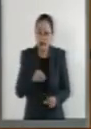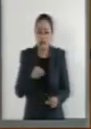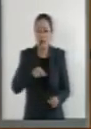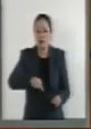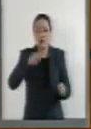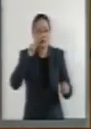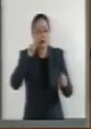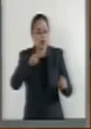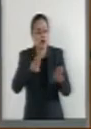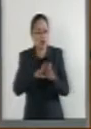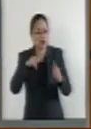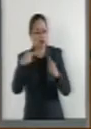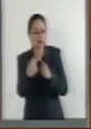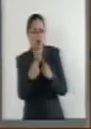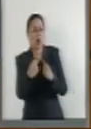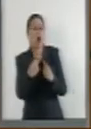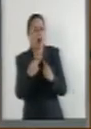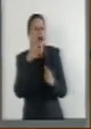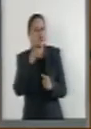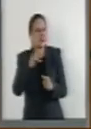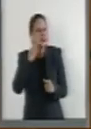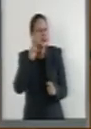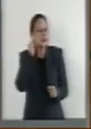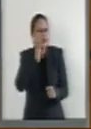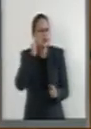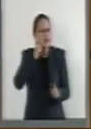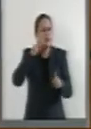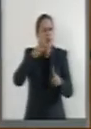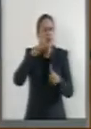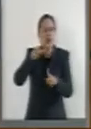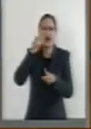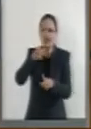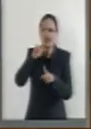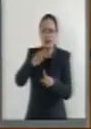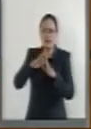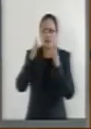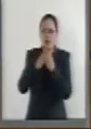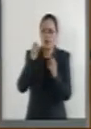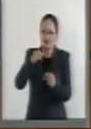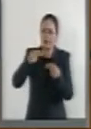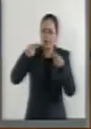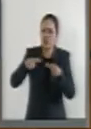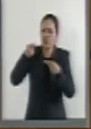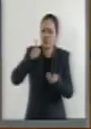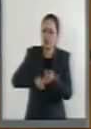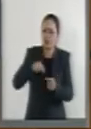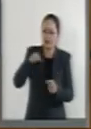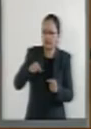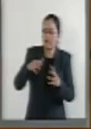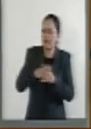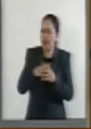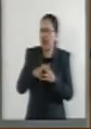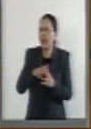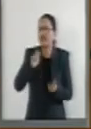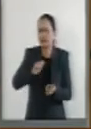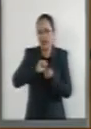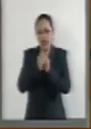bajo el prisma equivocado con el que se ha visto el negocio de la guerra sobre texto de la